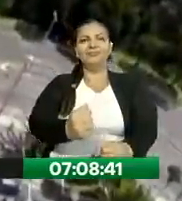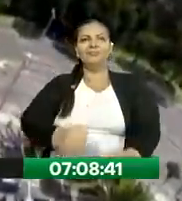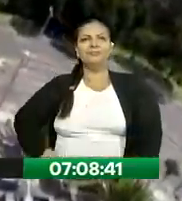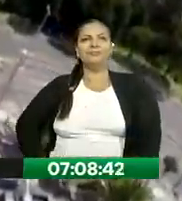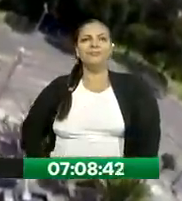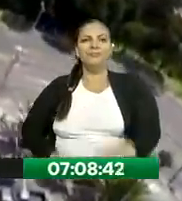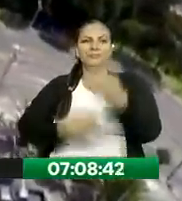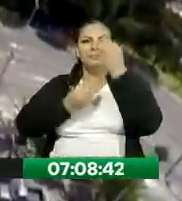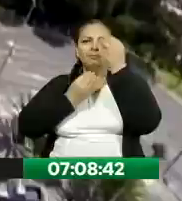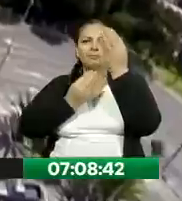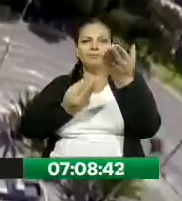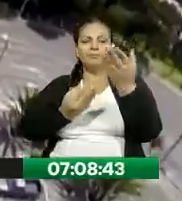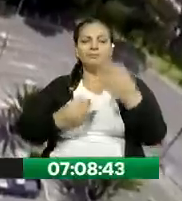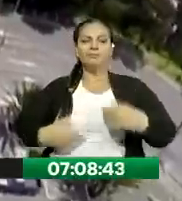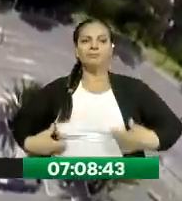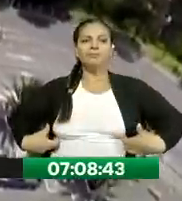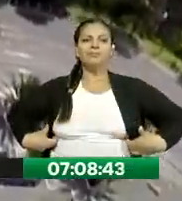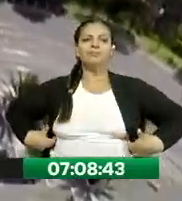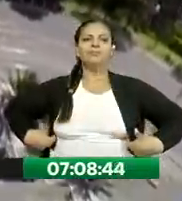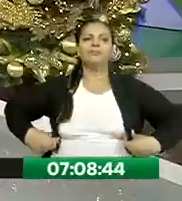Informó Javier Rosero.